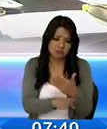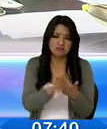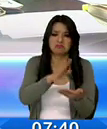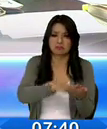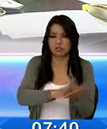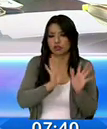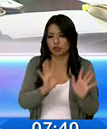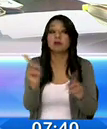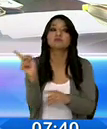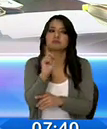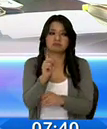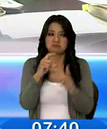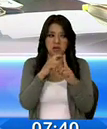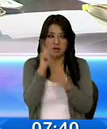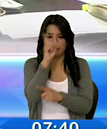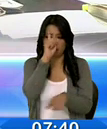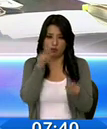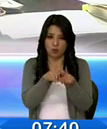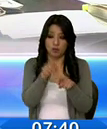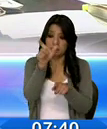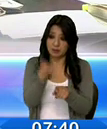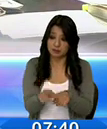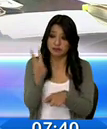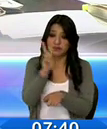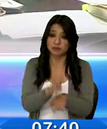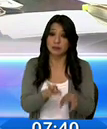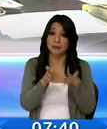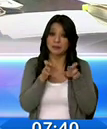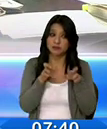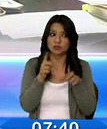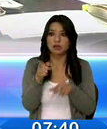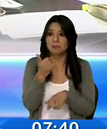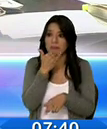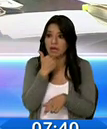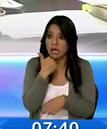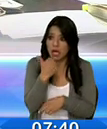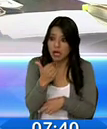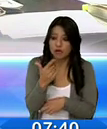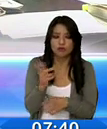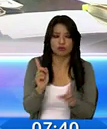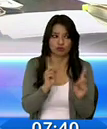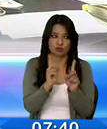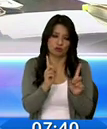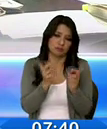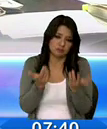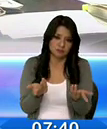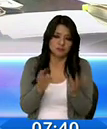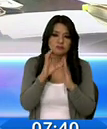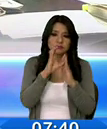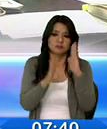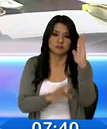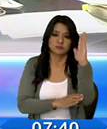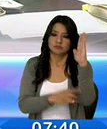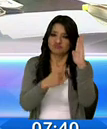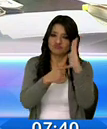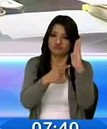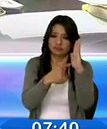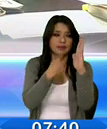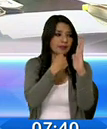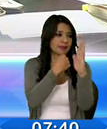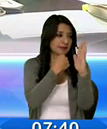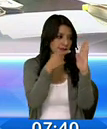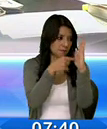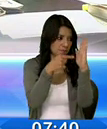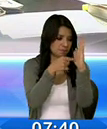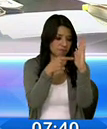los ciudadanos venezolanos que están en condición irregular no son personas que están cometiendo un delito, porque además la Constitución